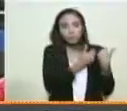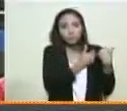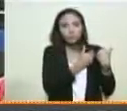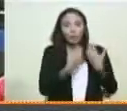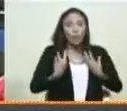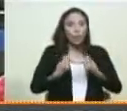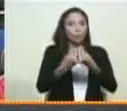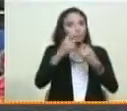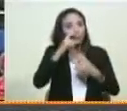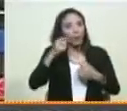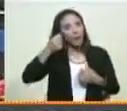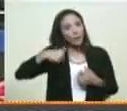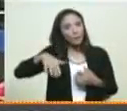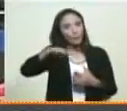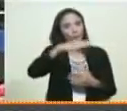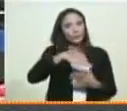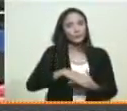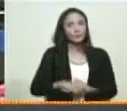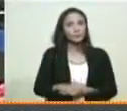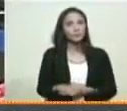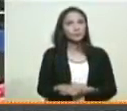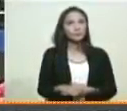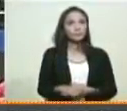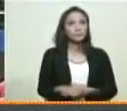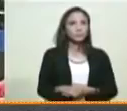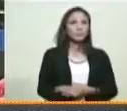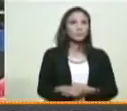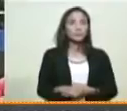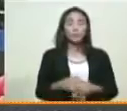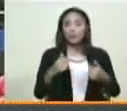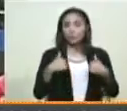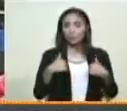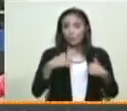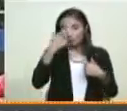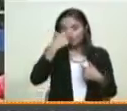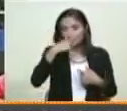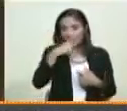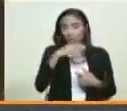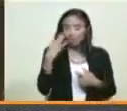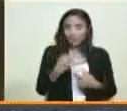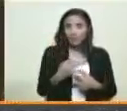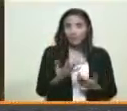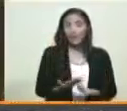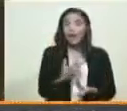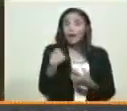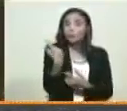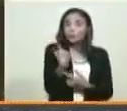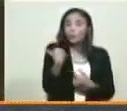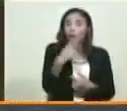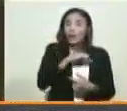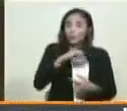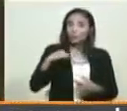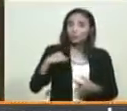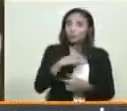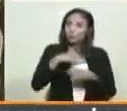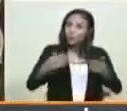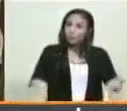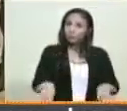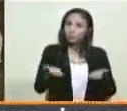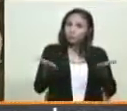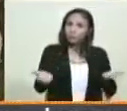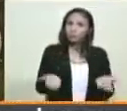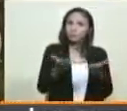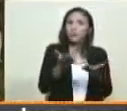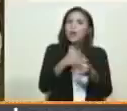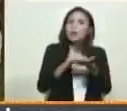nunca. Y estoy muy, pero muy convencido que solo nosotros podemos echar adelante